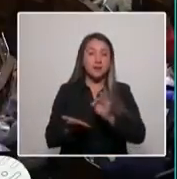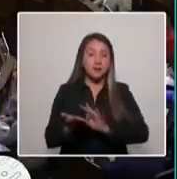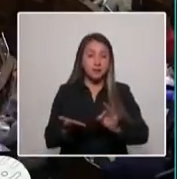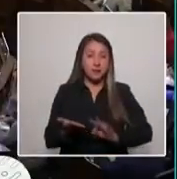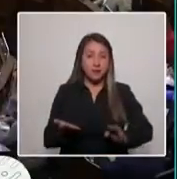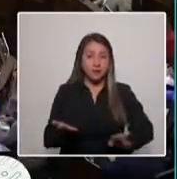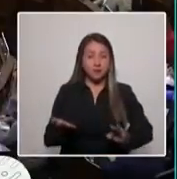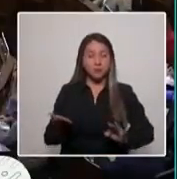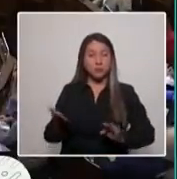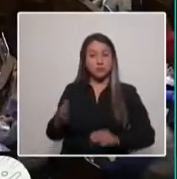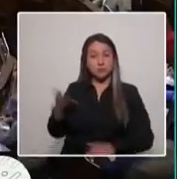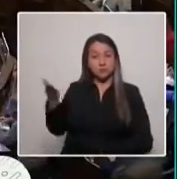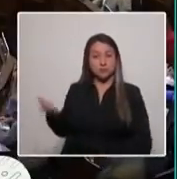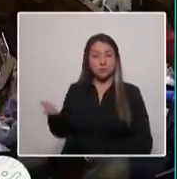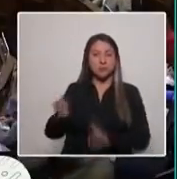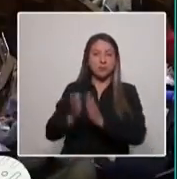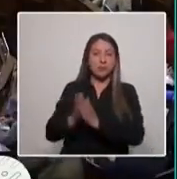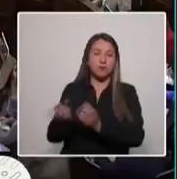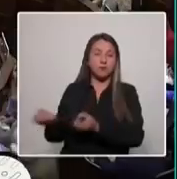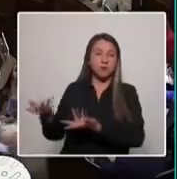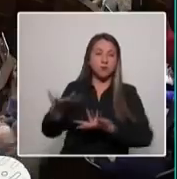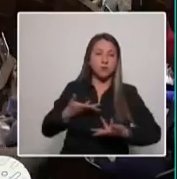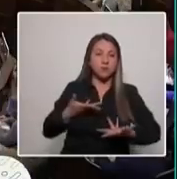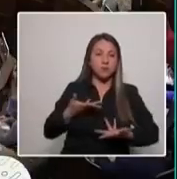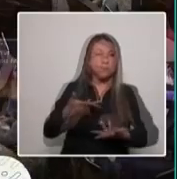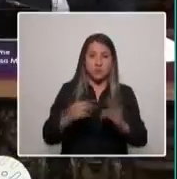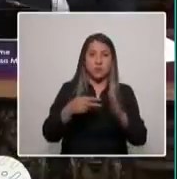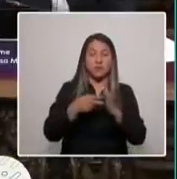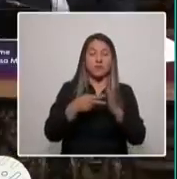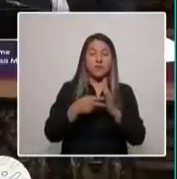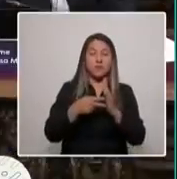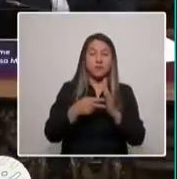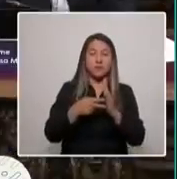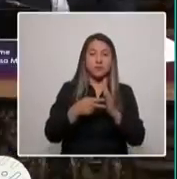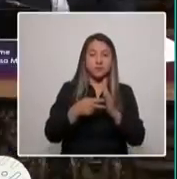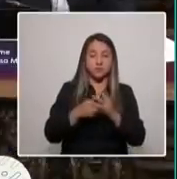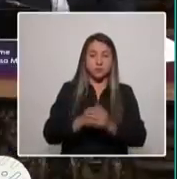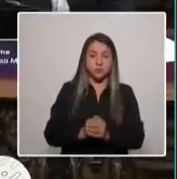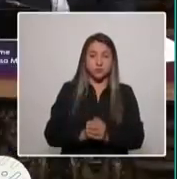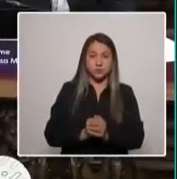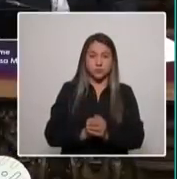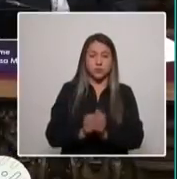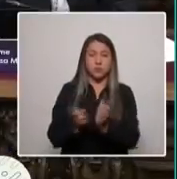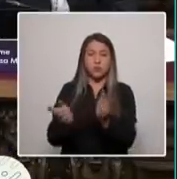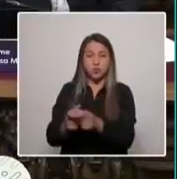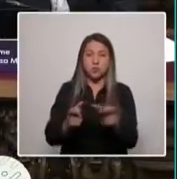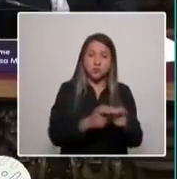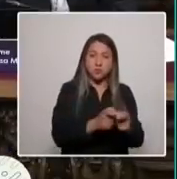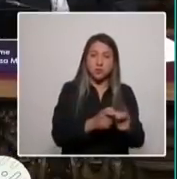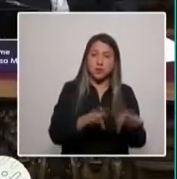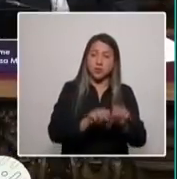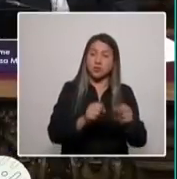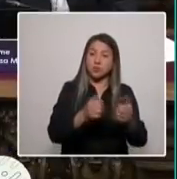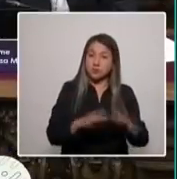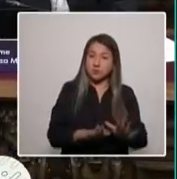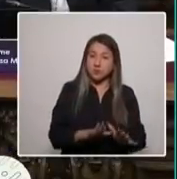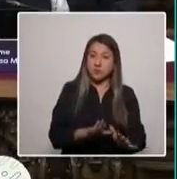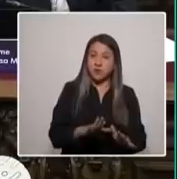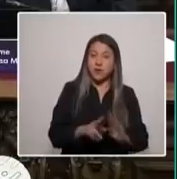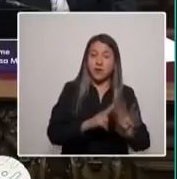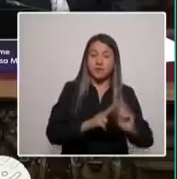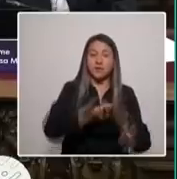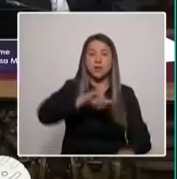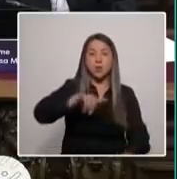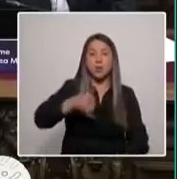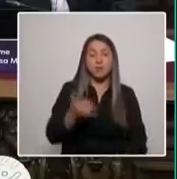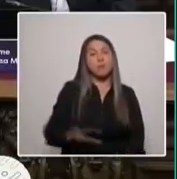de acción frente a la elección presidencial. Yasna, ¿cómo ves esos movimientos que ya tienen que ver